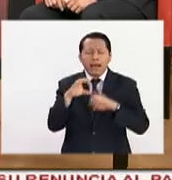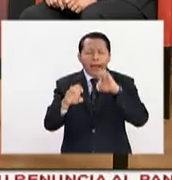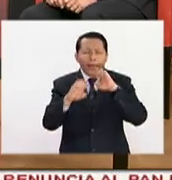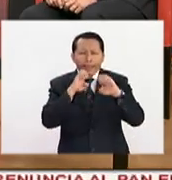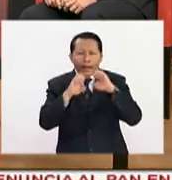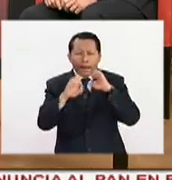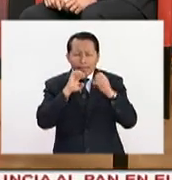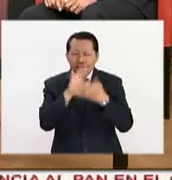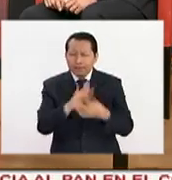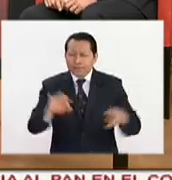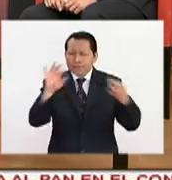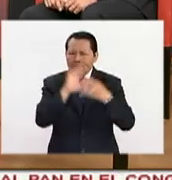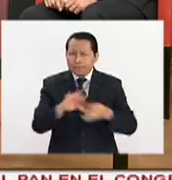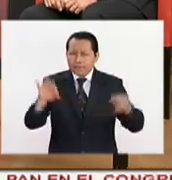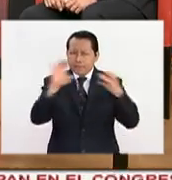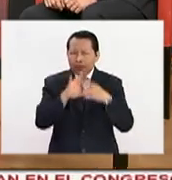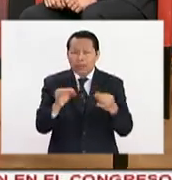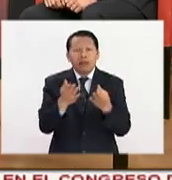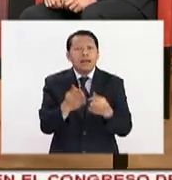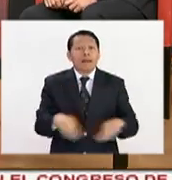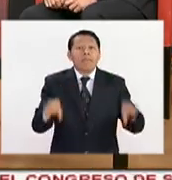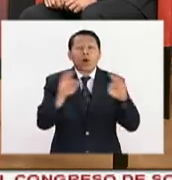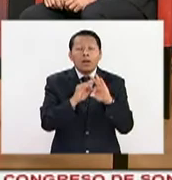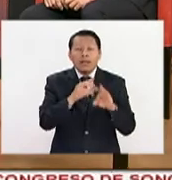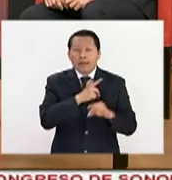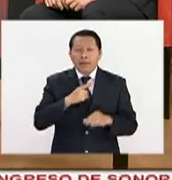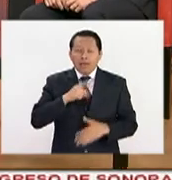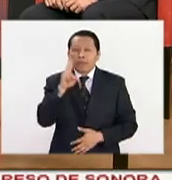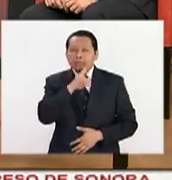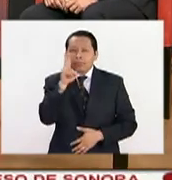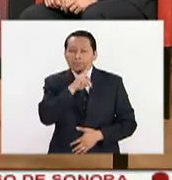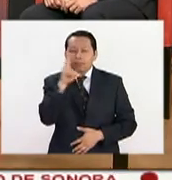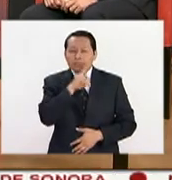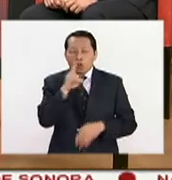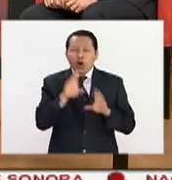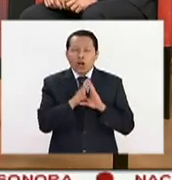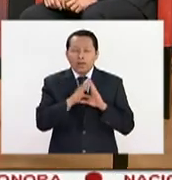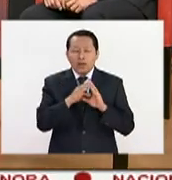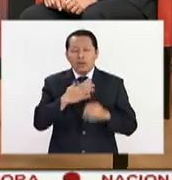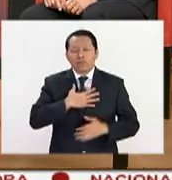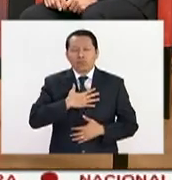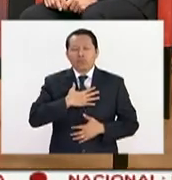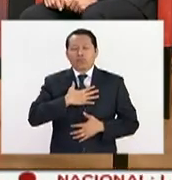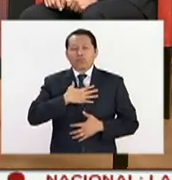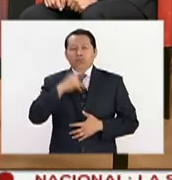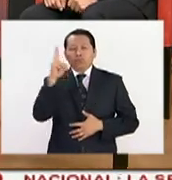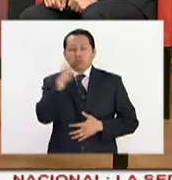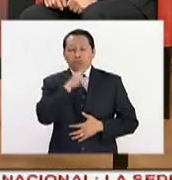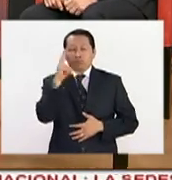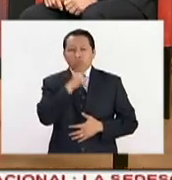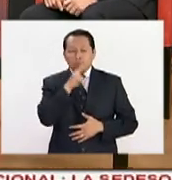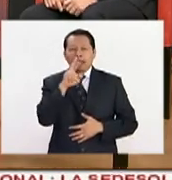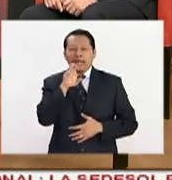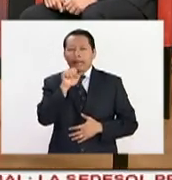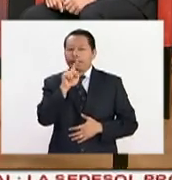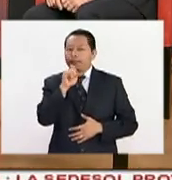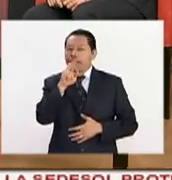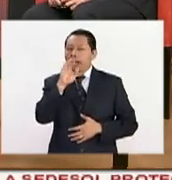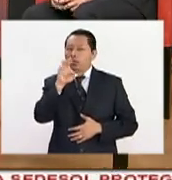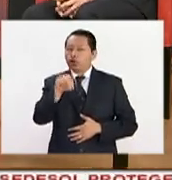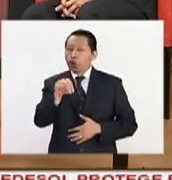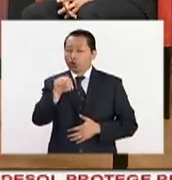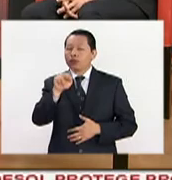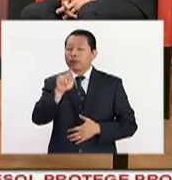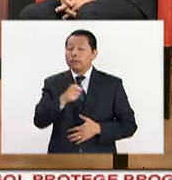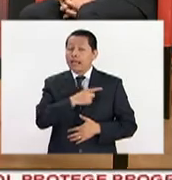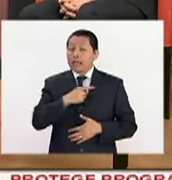entrevista habló, por ejemplo, de la importancia de respirar precisamente para poder estar mucho mejor